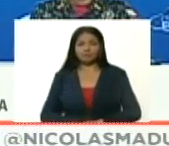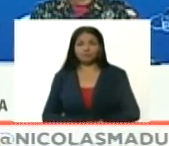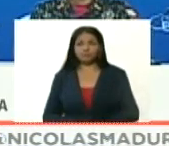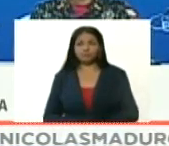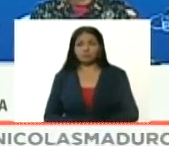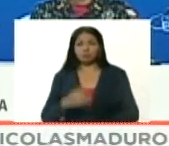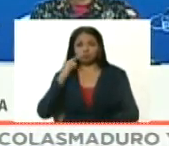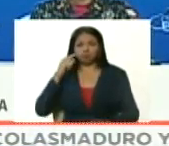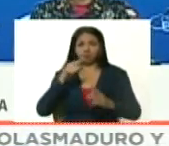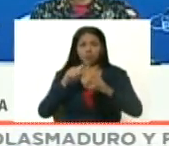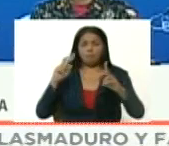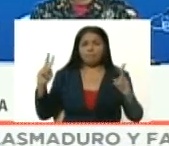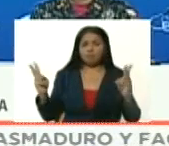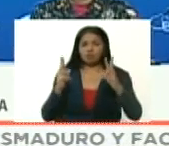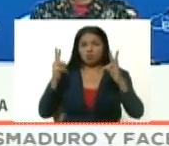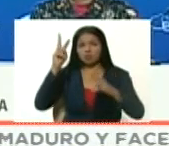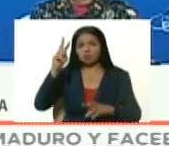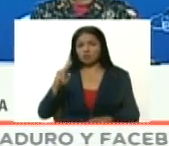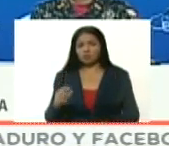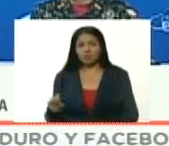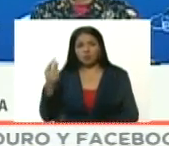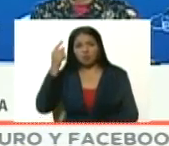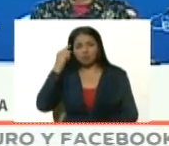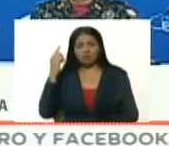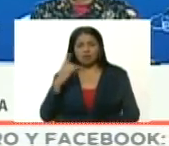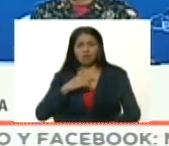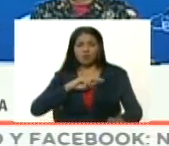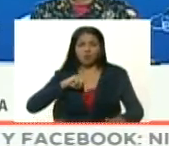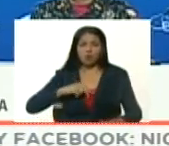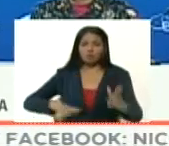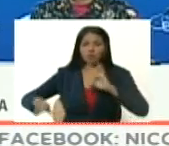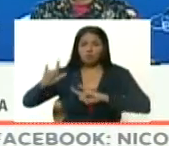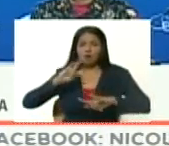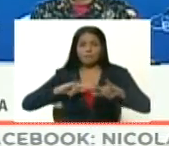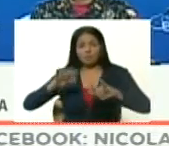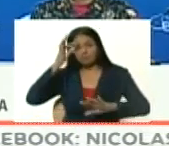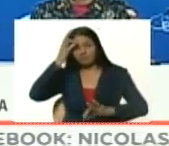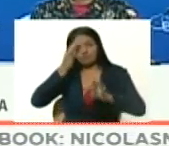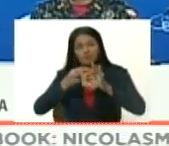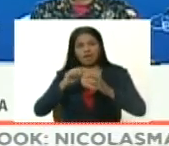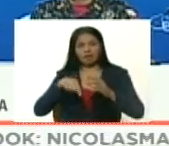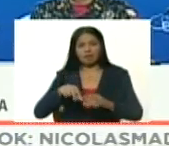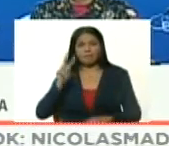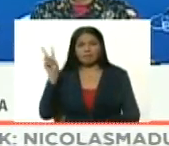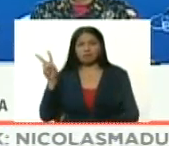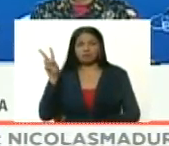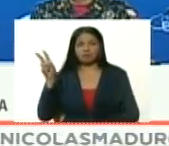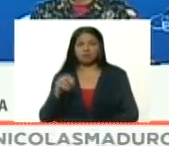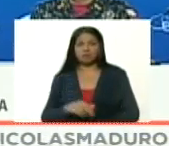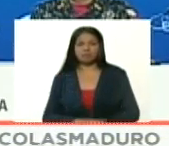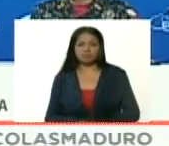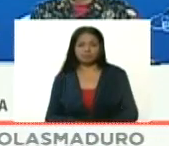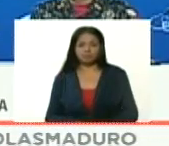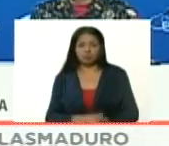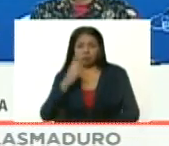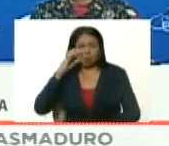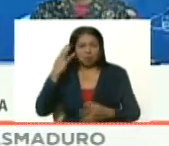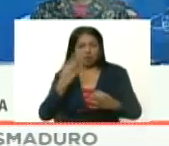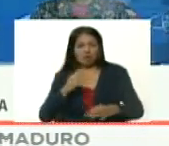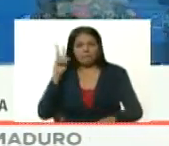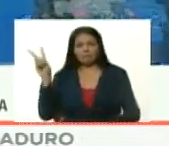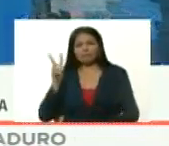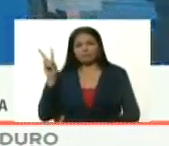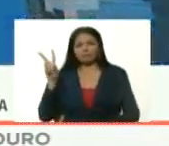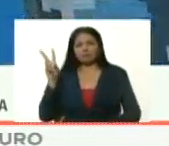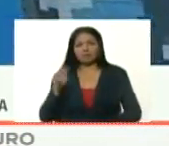Esa es nuestra gran victoria de cada día, nuestro amor. Nuestra fe en Venezuela. Yo creo en Venezuela.